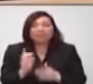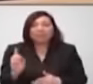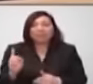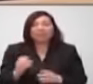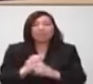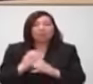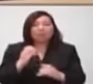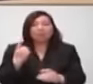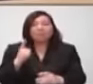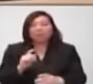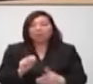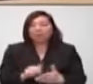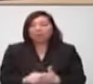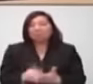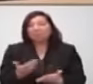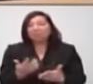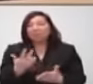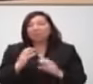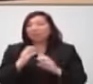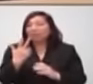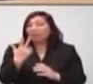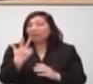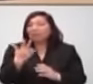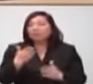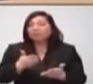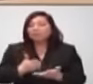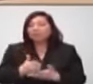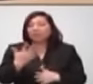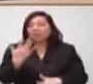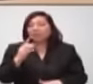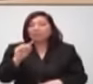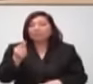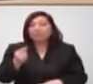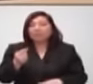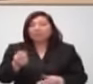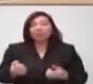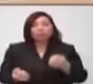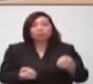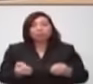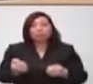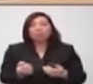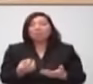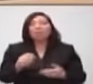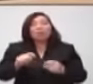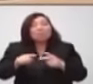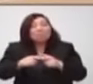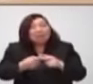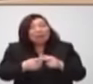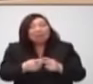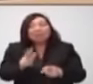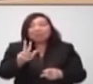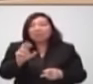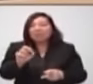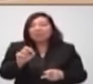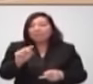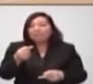bus, por bus, más o menos son 3 choferes, estamos hablando de 15.000 choferes, más mantenimiento, son casi